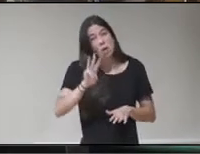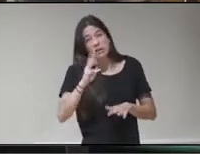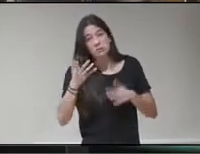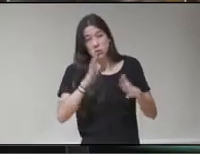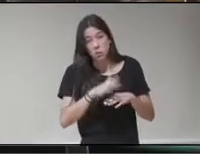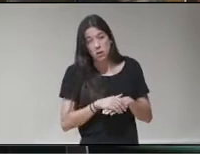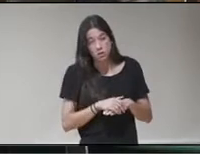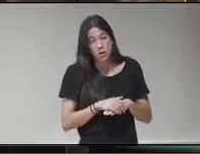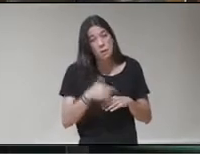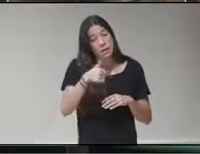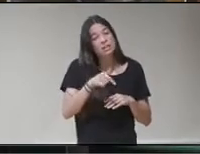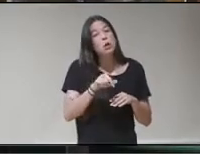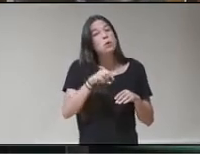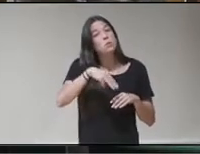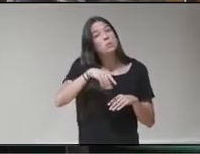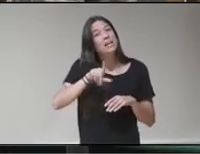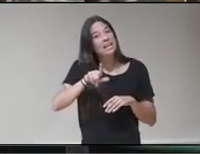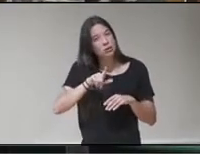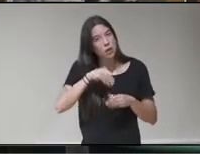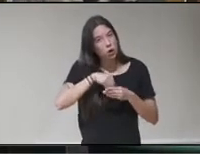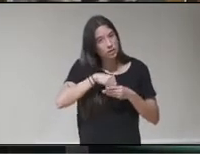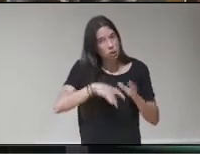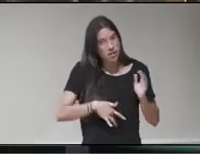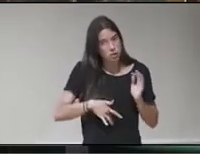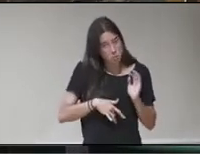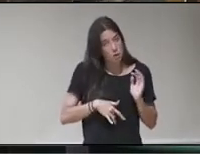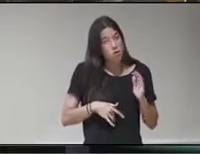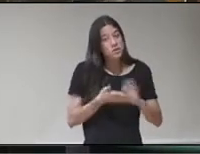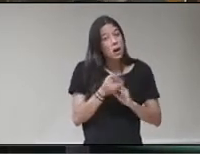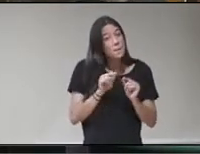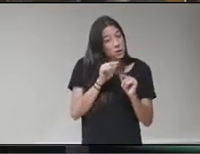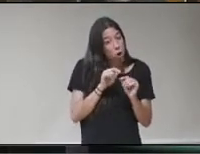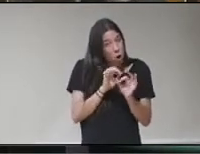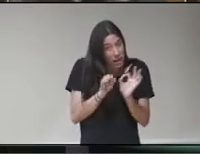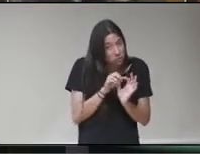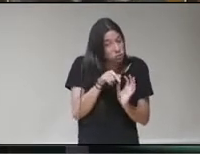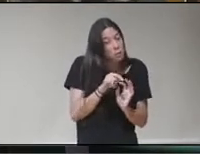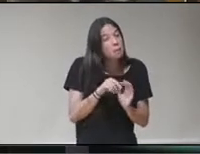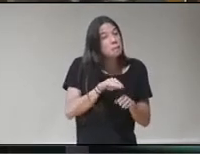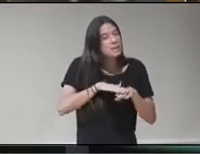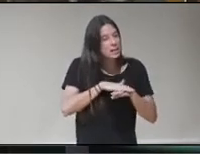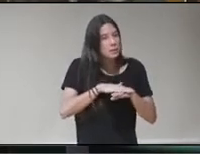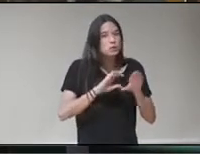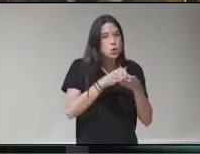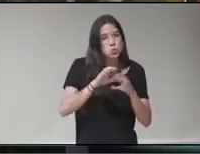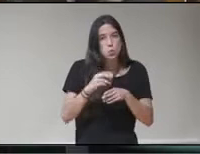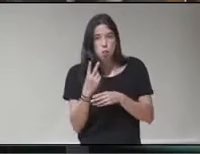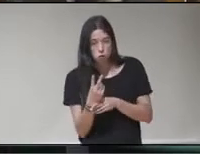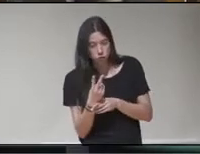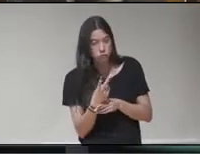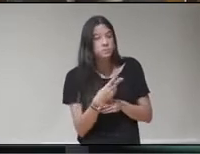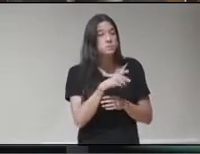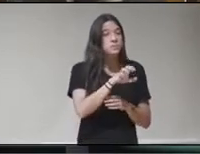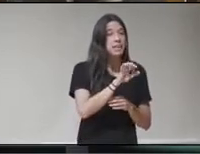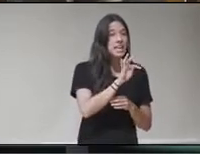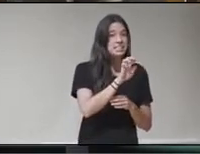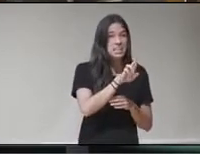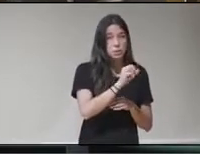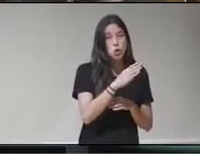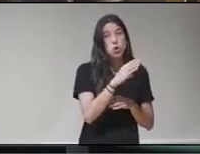por mililitro de contenido estomacal, y esos microorganismos básicamente pertenecen a dos grupos. O bien son estreptococos o bien